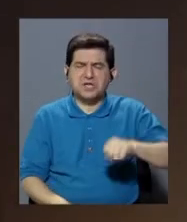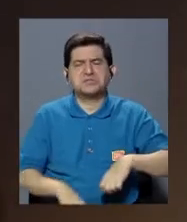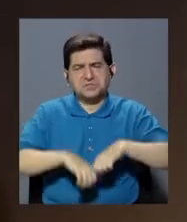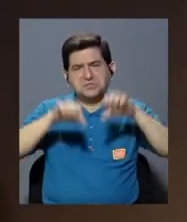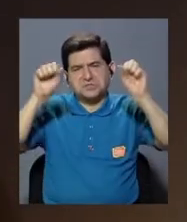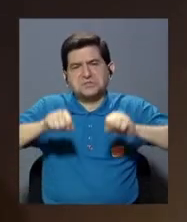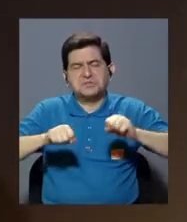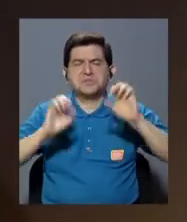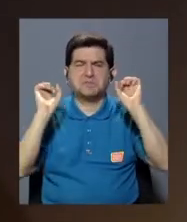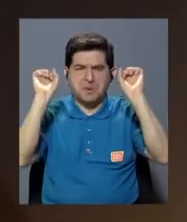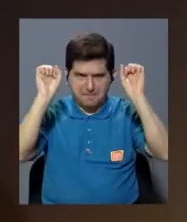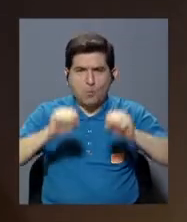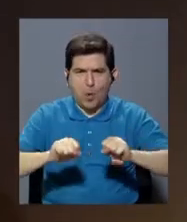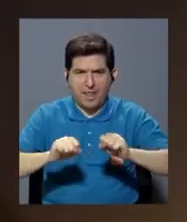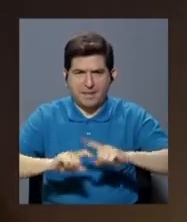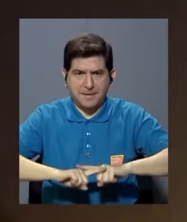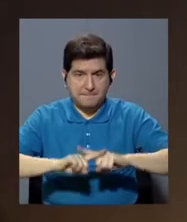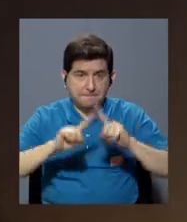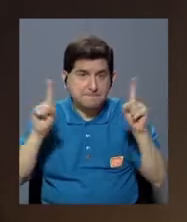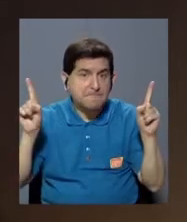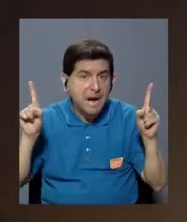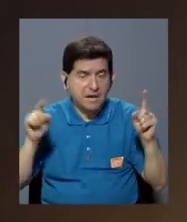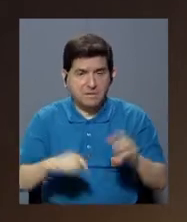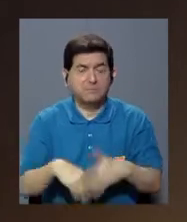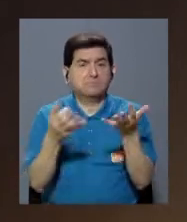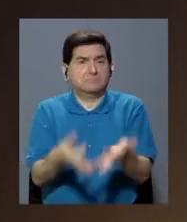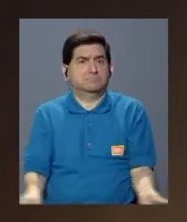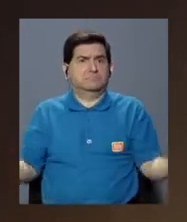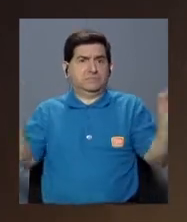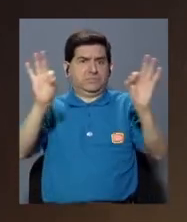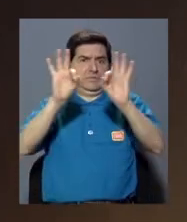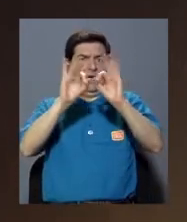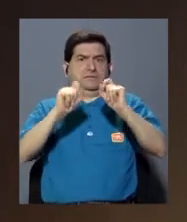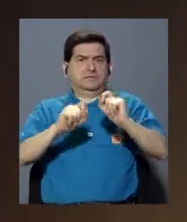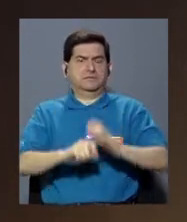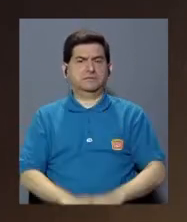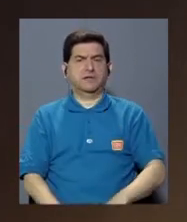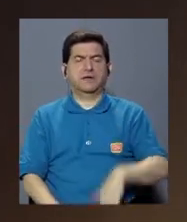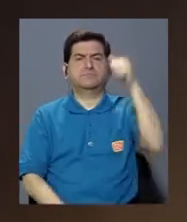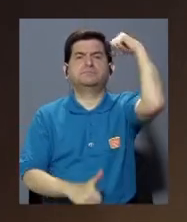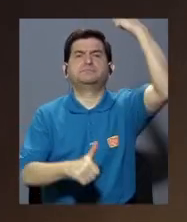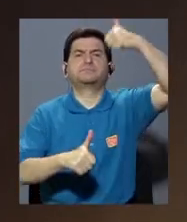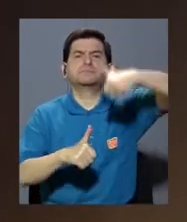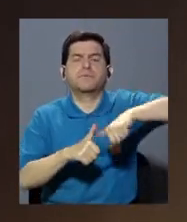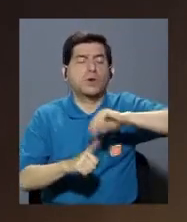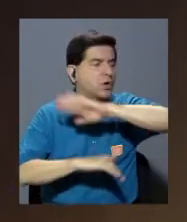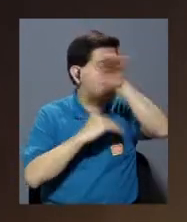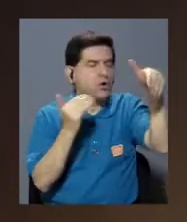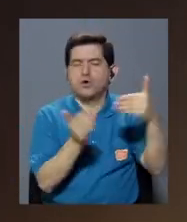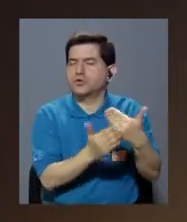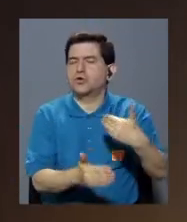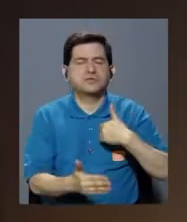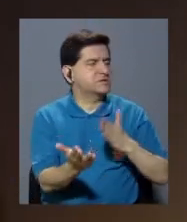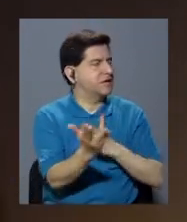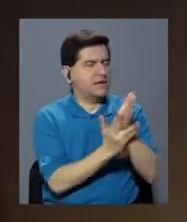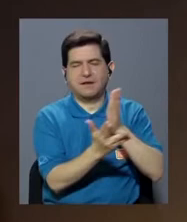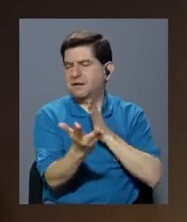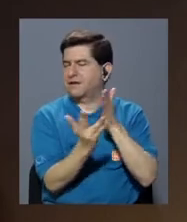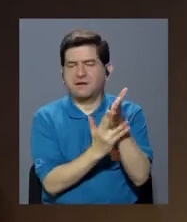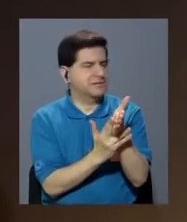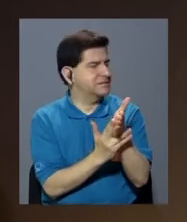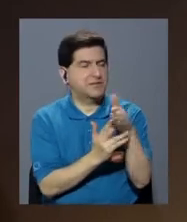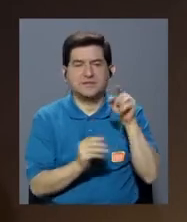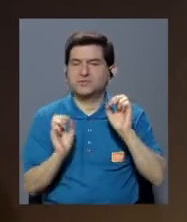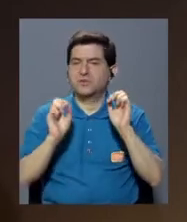sistema, sí, sí, eso podría ser. ¿Verdad? Pero lo importante aquí es tener en cuenta que no todos tenemos